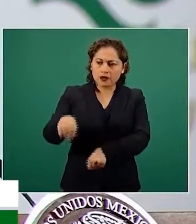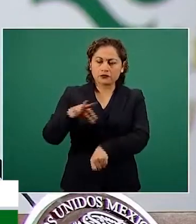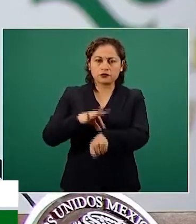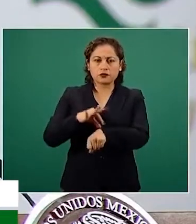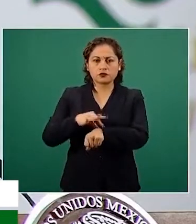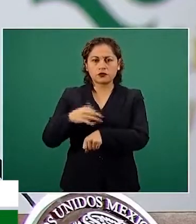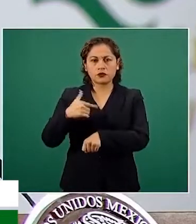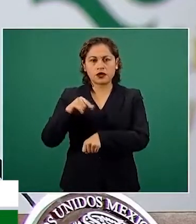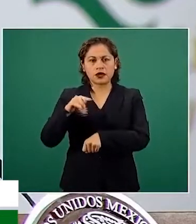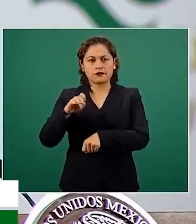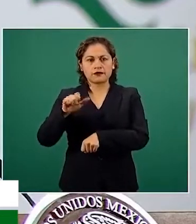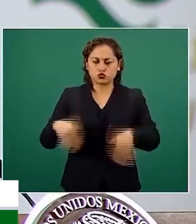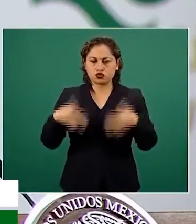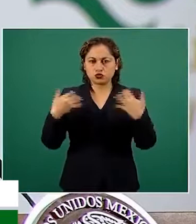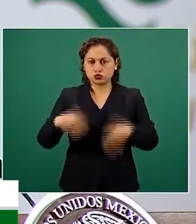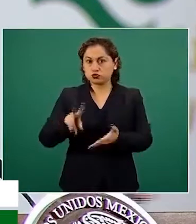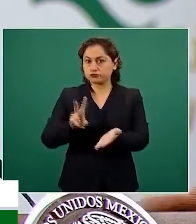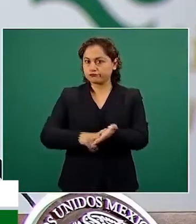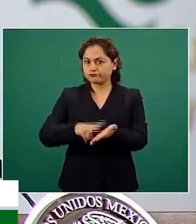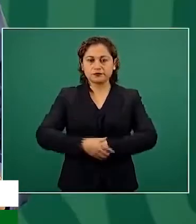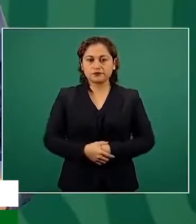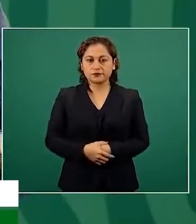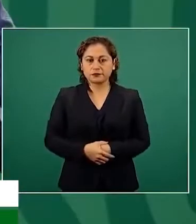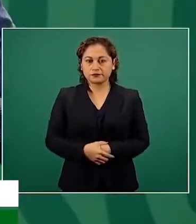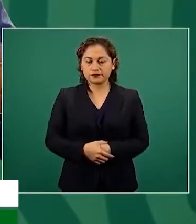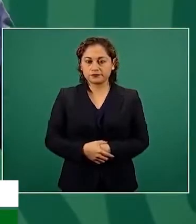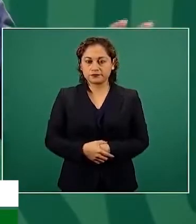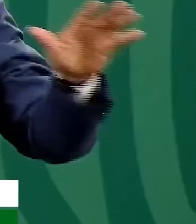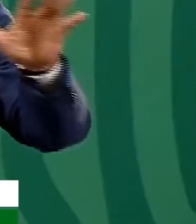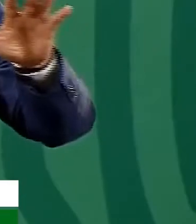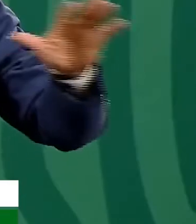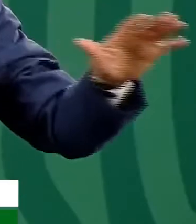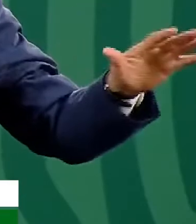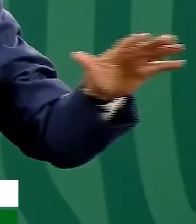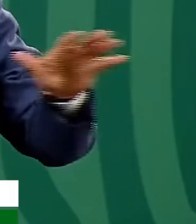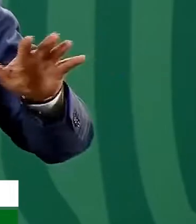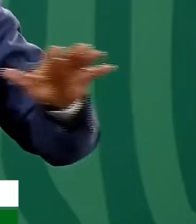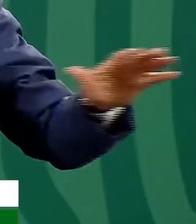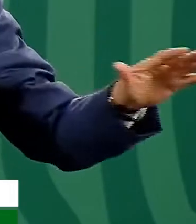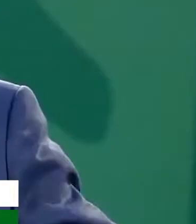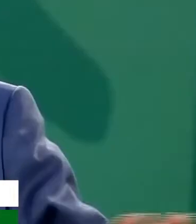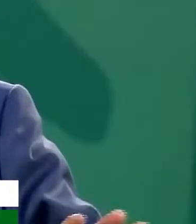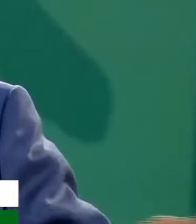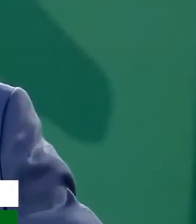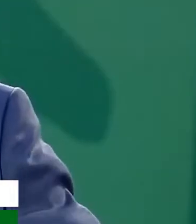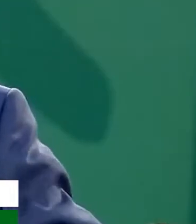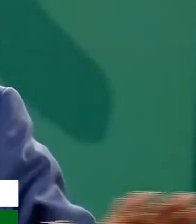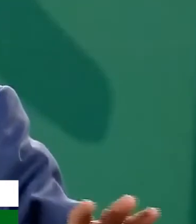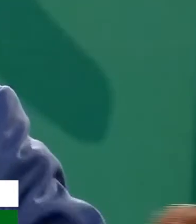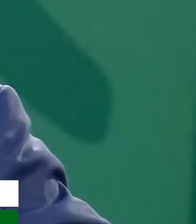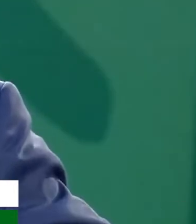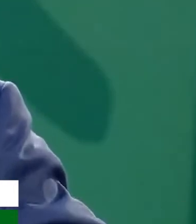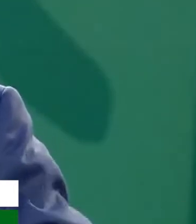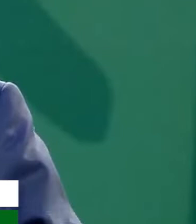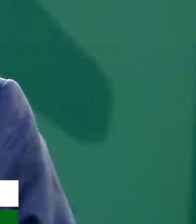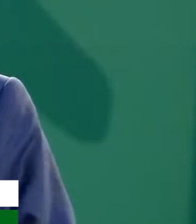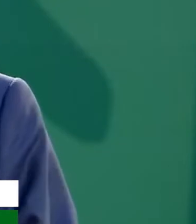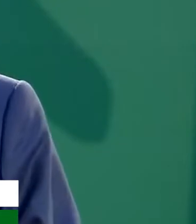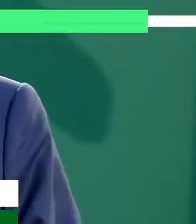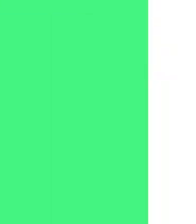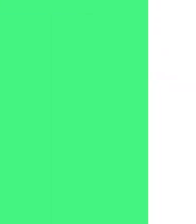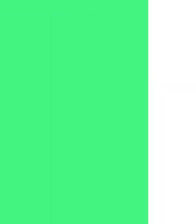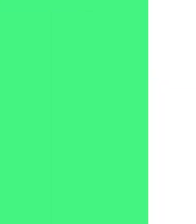doctor Hugo López-Gatell. Ejemplar. No creo que haya un funcionario en el mundo con esas